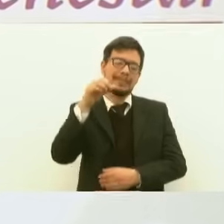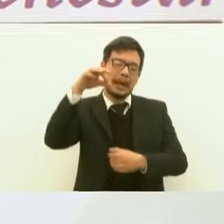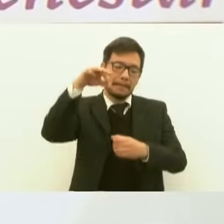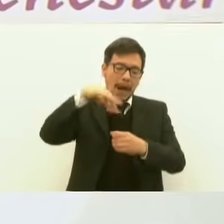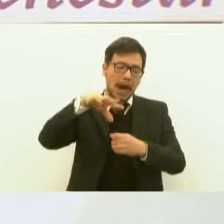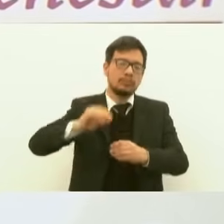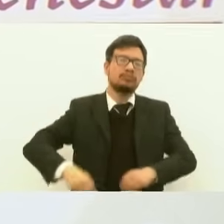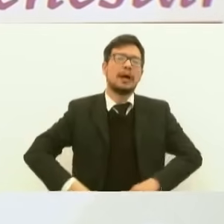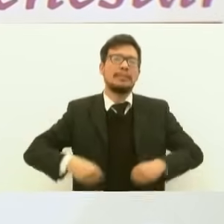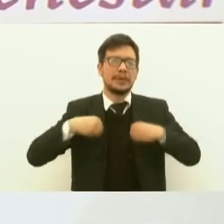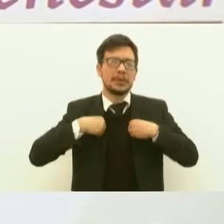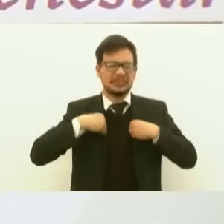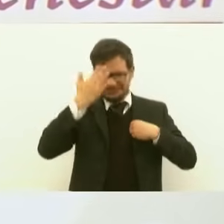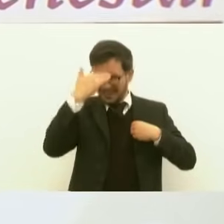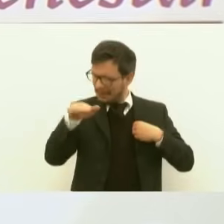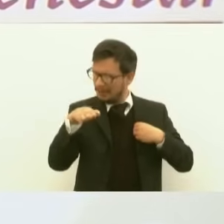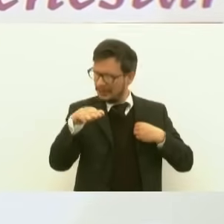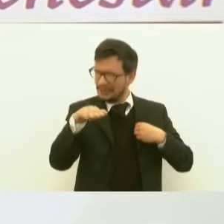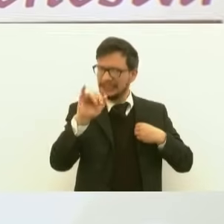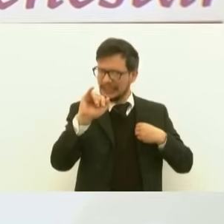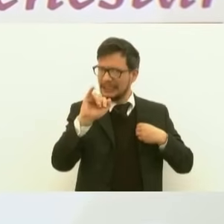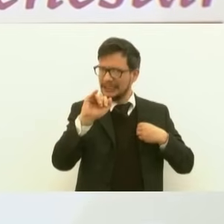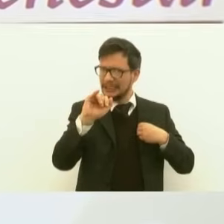Sí saben de ese programa, ¿verdad?